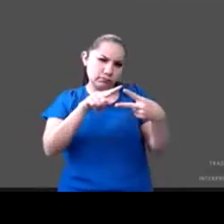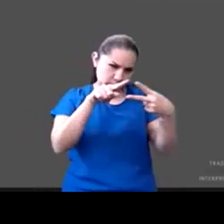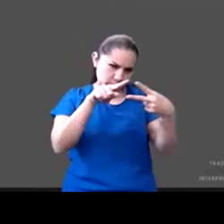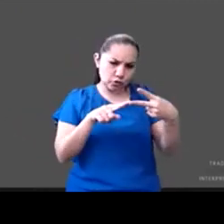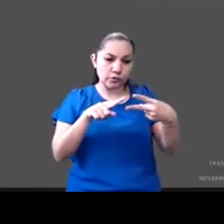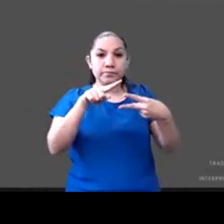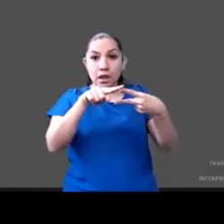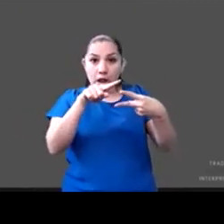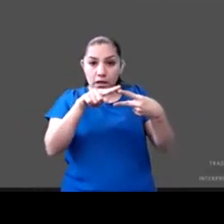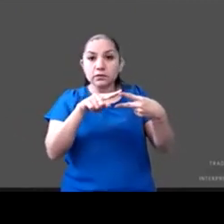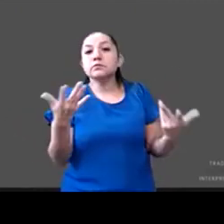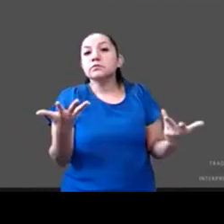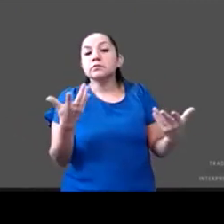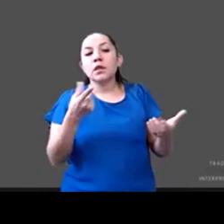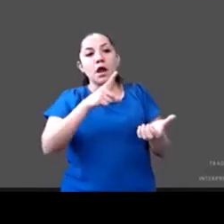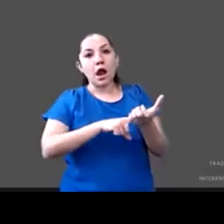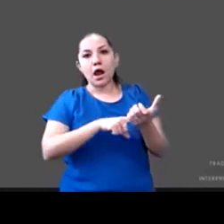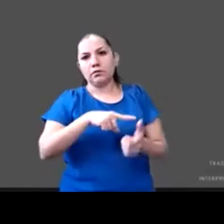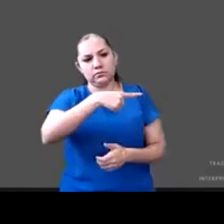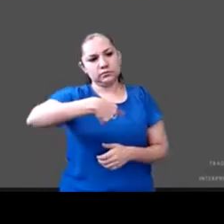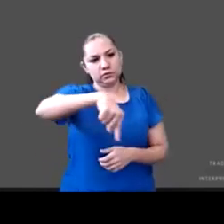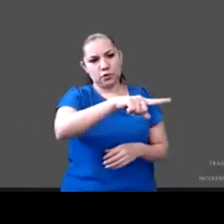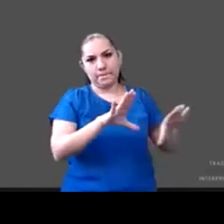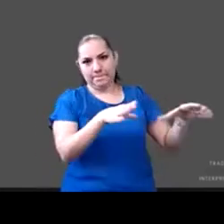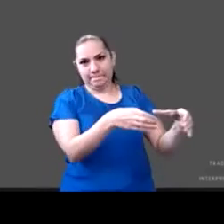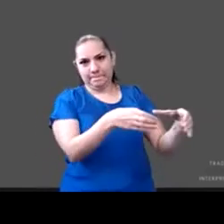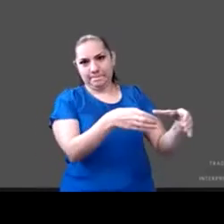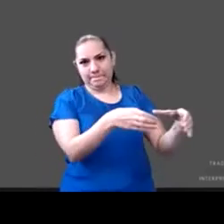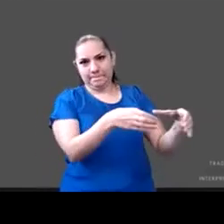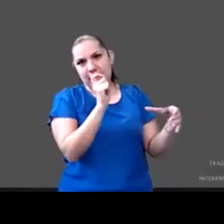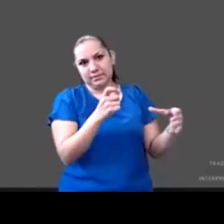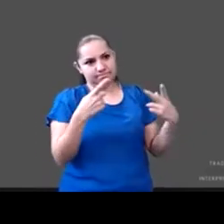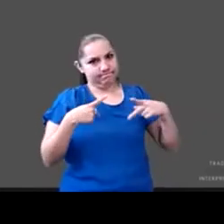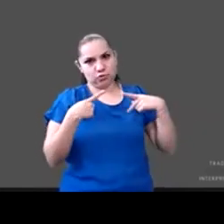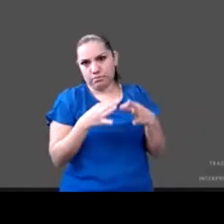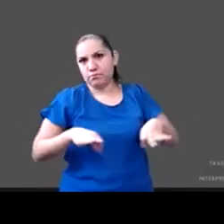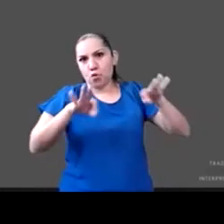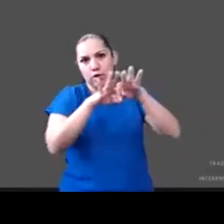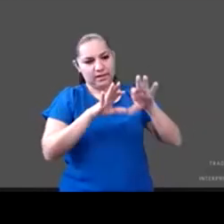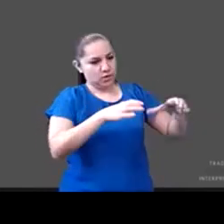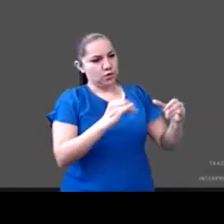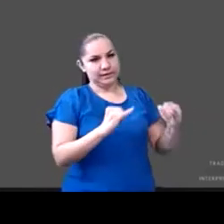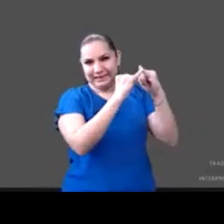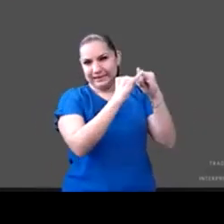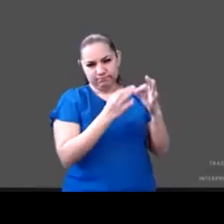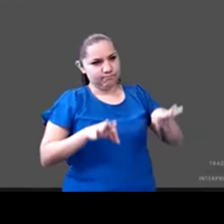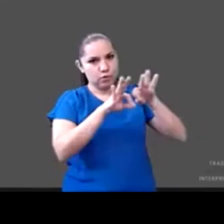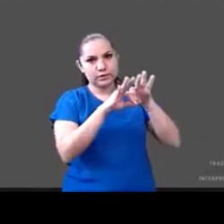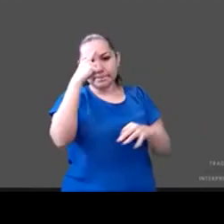presencia también de este actor tan importante en nuestra sociedad y de este actor tan importante en el trabajo por la niñez. Escuchamos